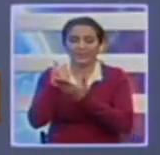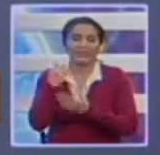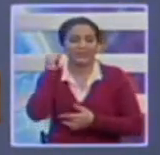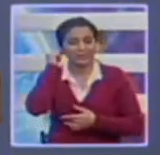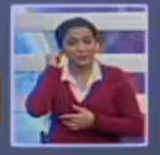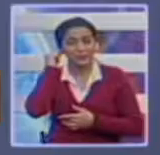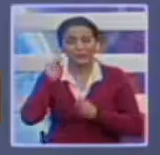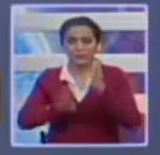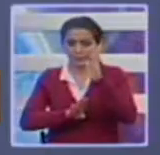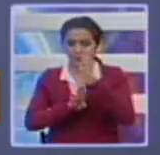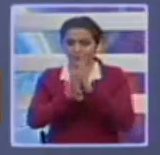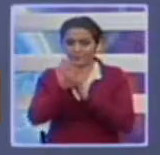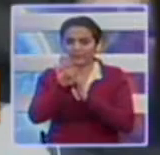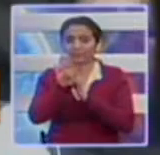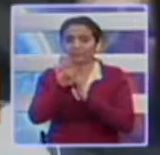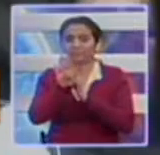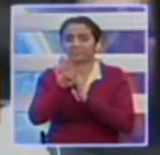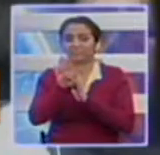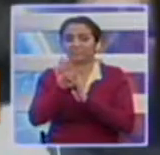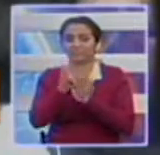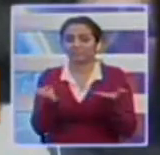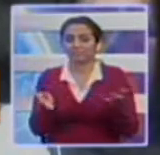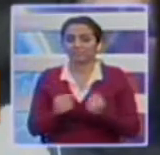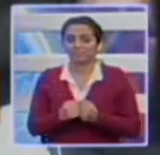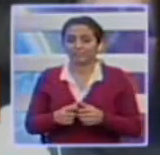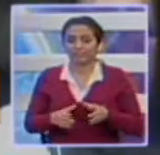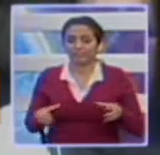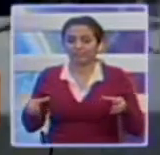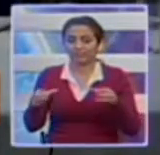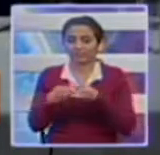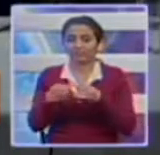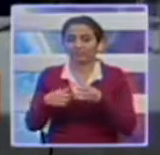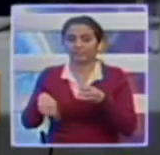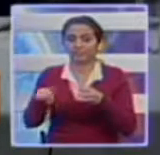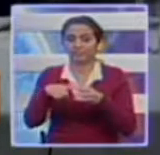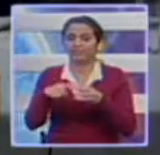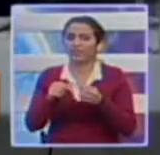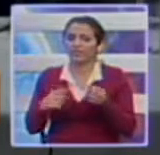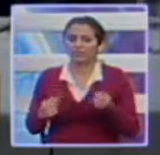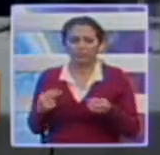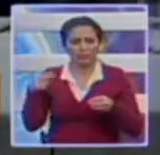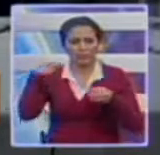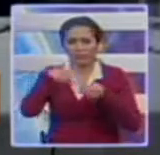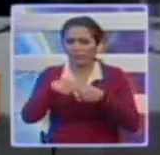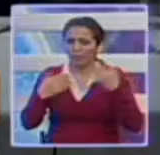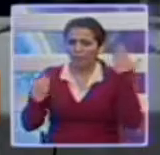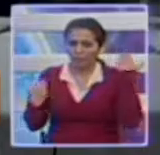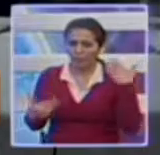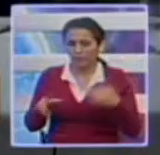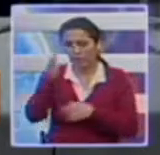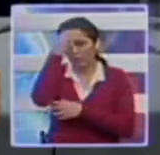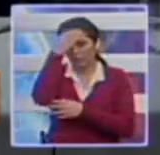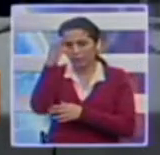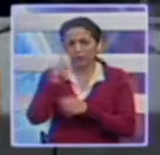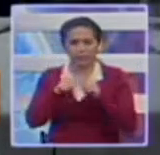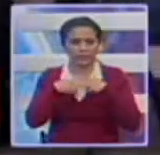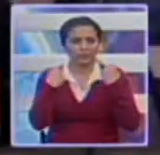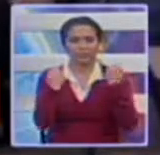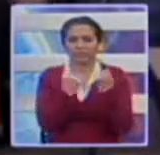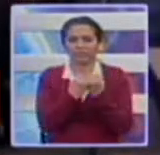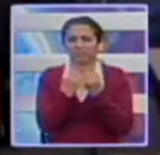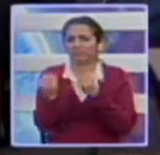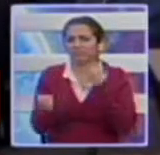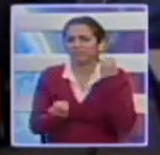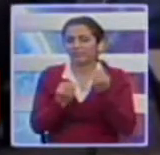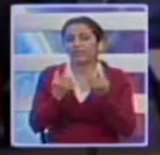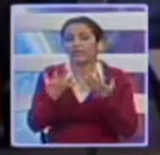de mujeres del arco progresista, partícipes de la política, la cultura y la sociedad, que pertenecen a un proyecto político de